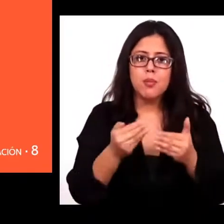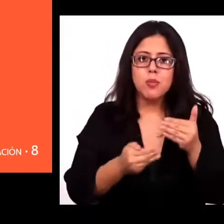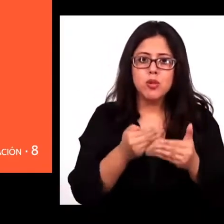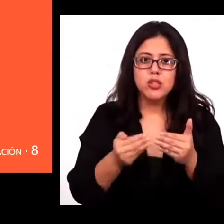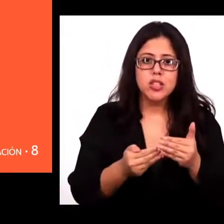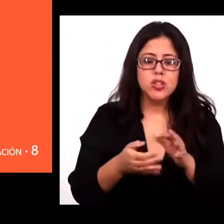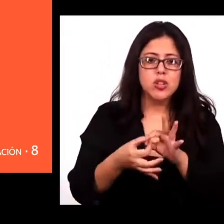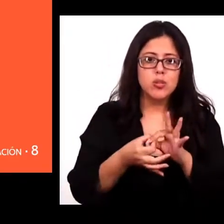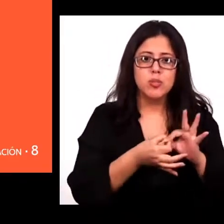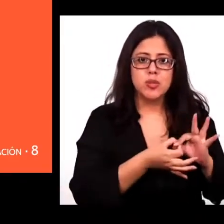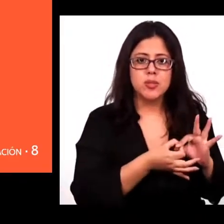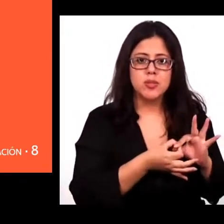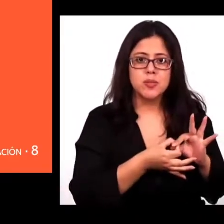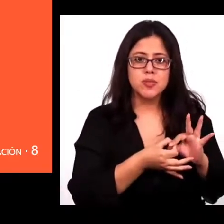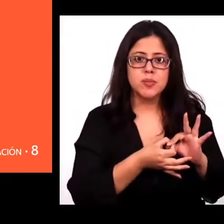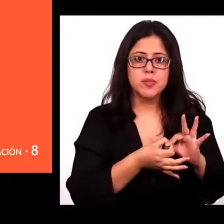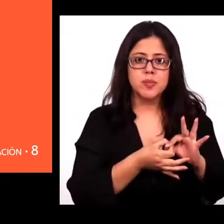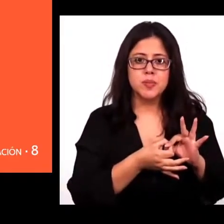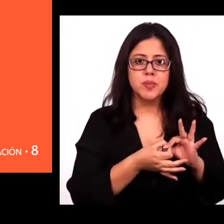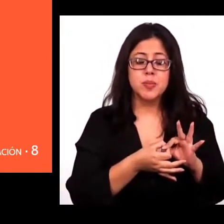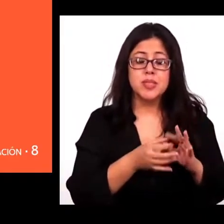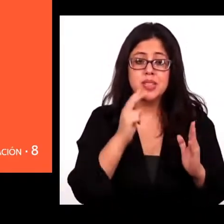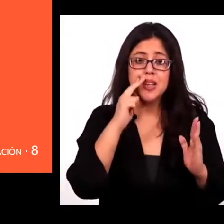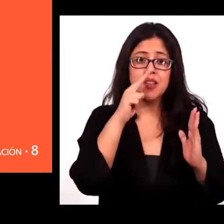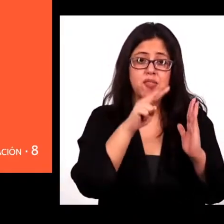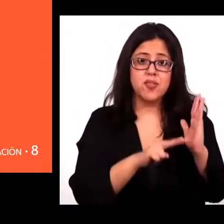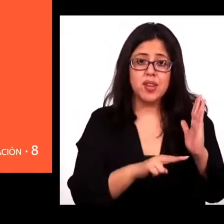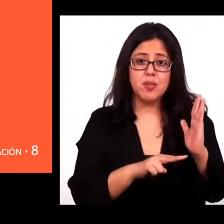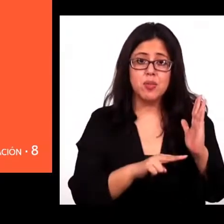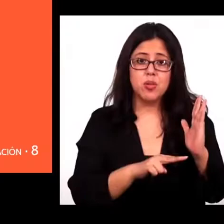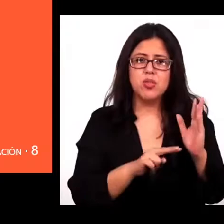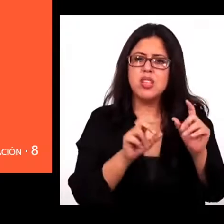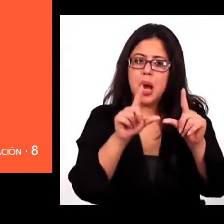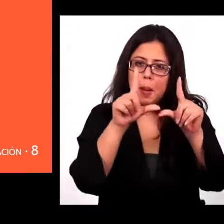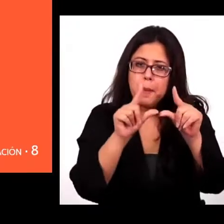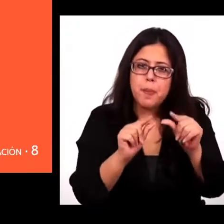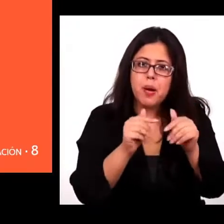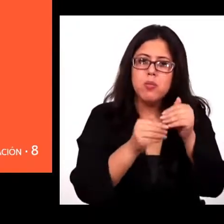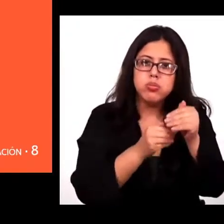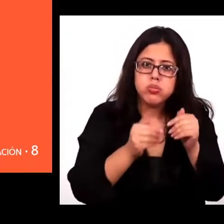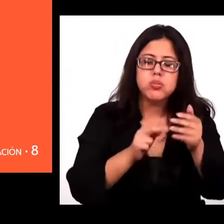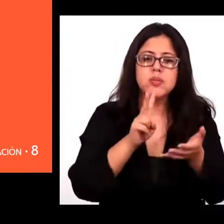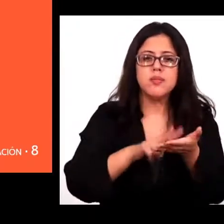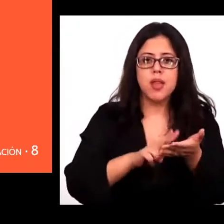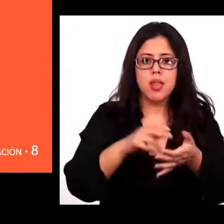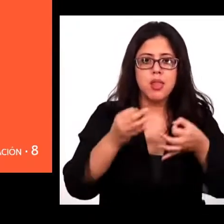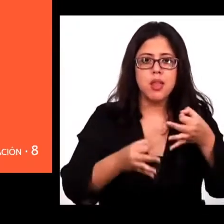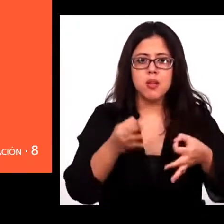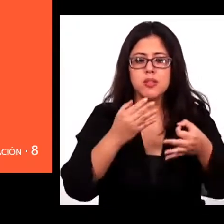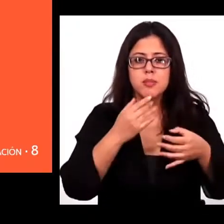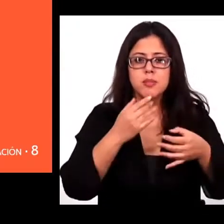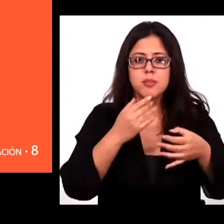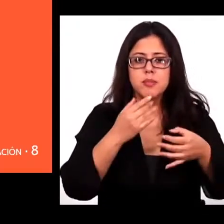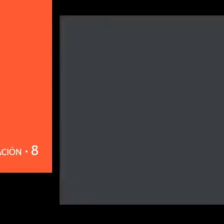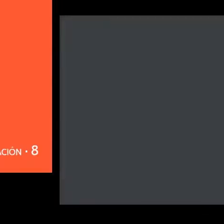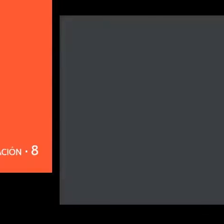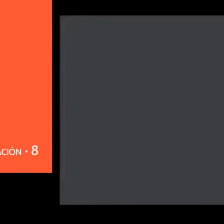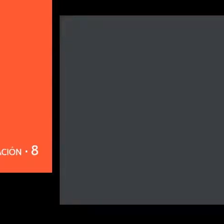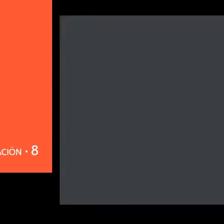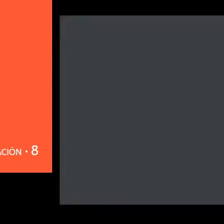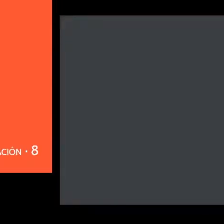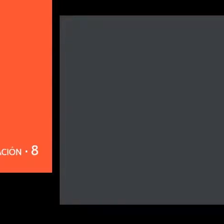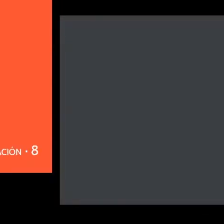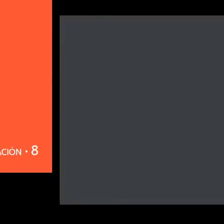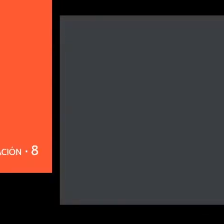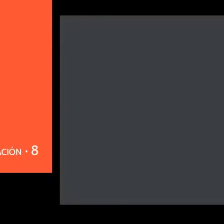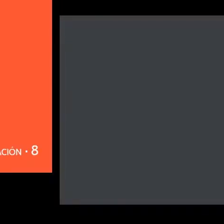causas. Y lo que podemos observar son mínimos avances en verdad y justicia y la convicción desafortunada de que se está